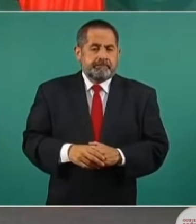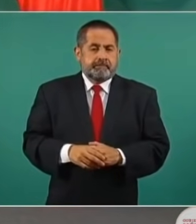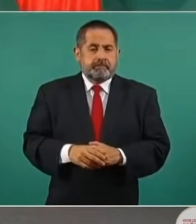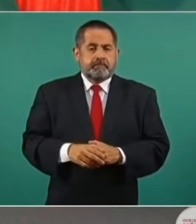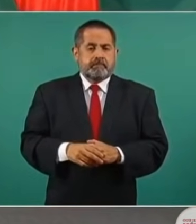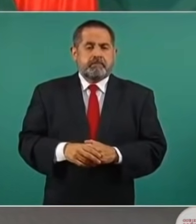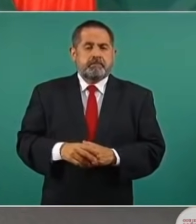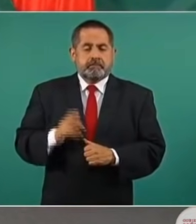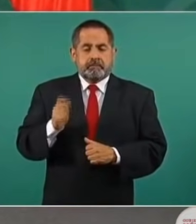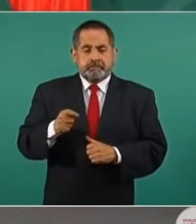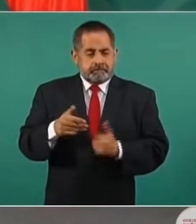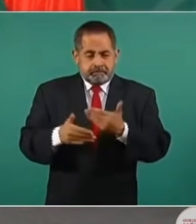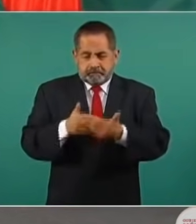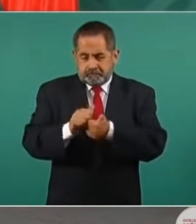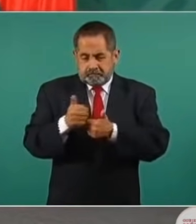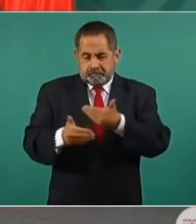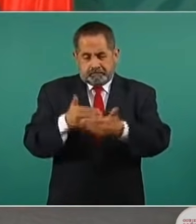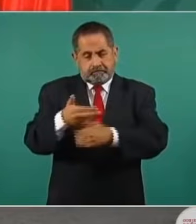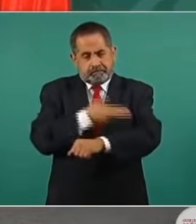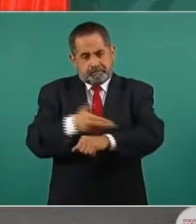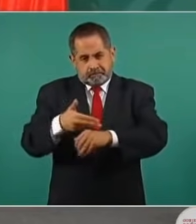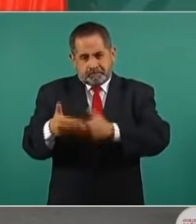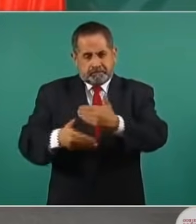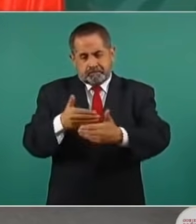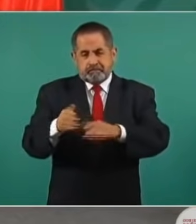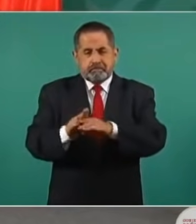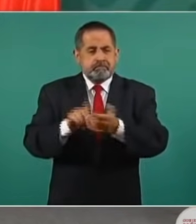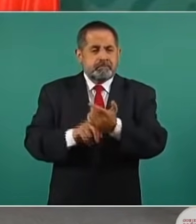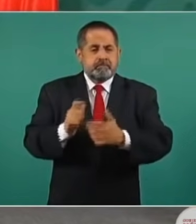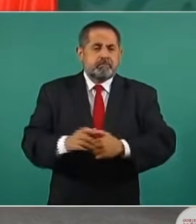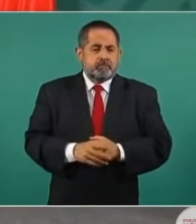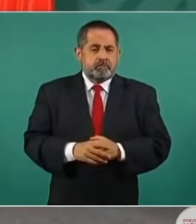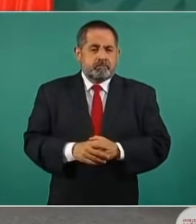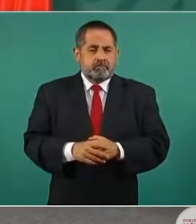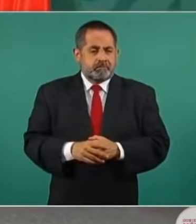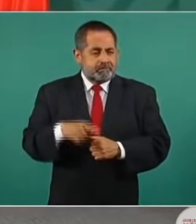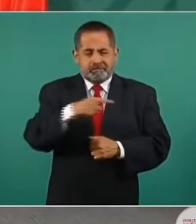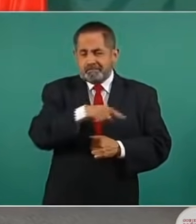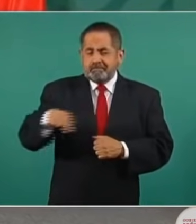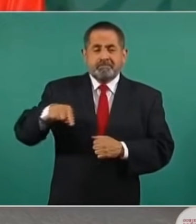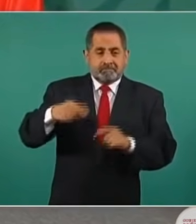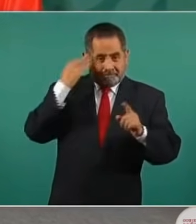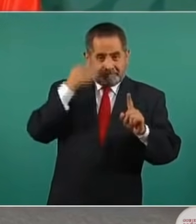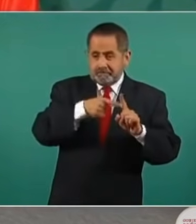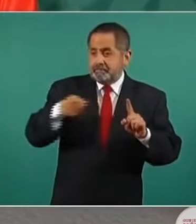Fue un proceso de degradación